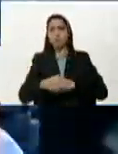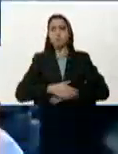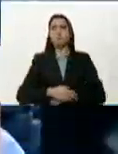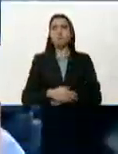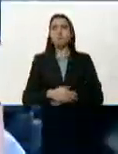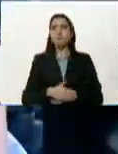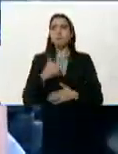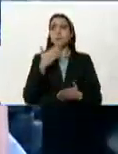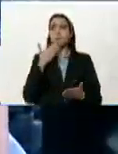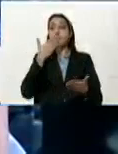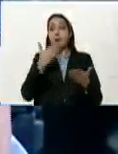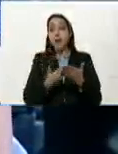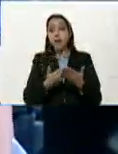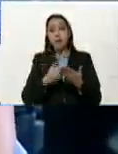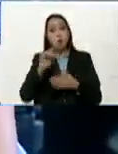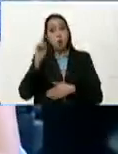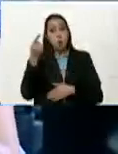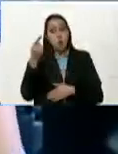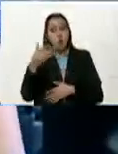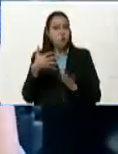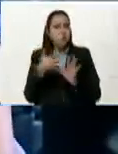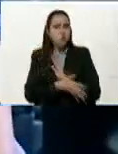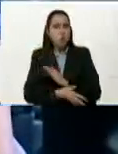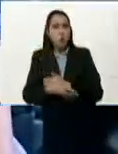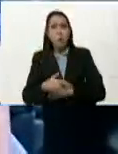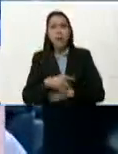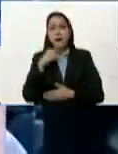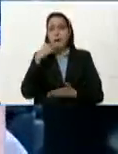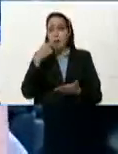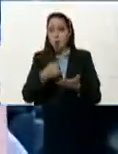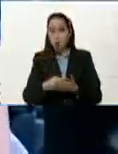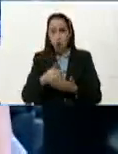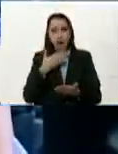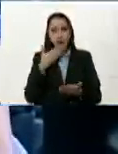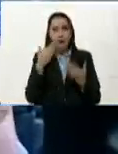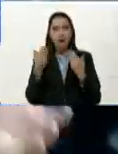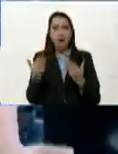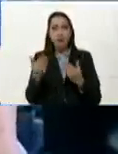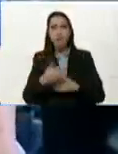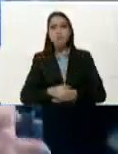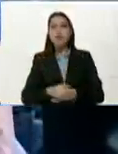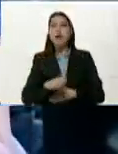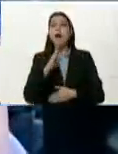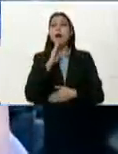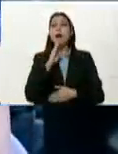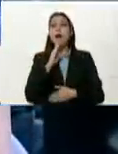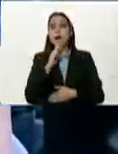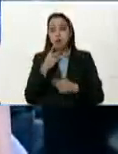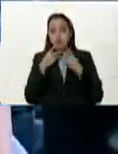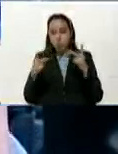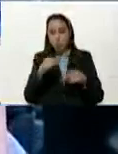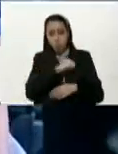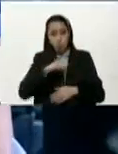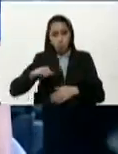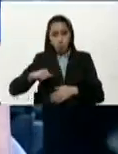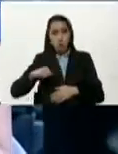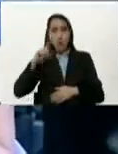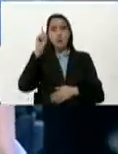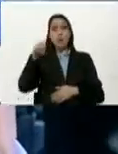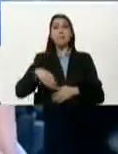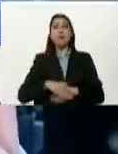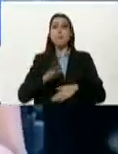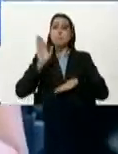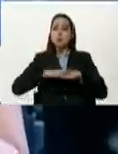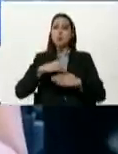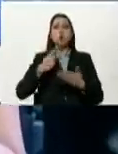presidente bueno lo primero que hay en nombre suyo dimos las gracias a la banca pública a la banca privada porque el